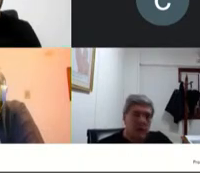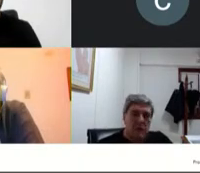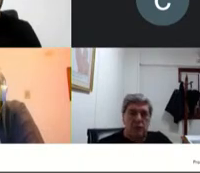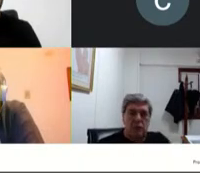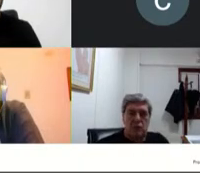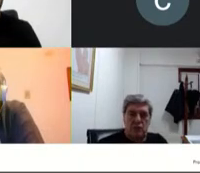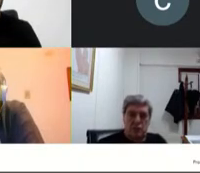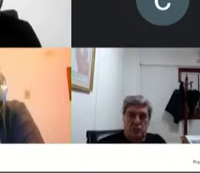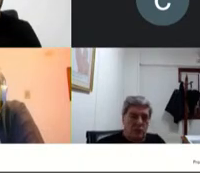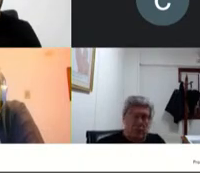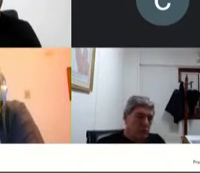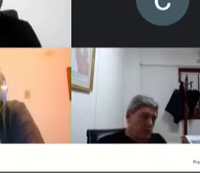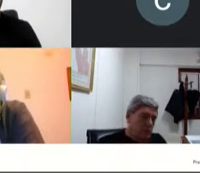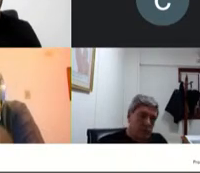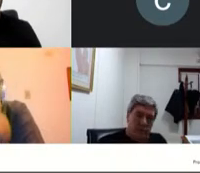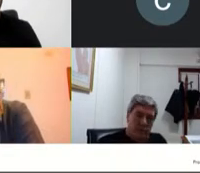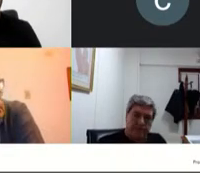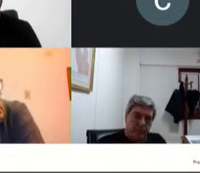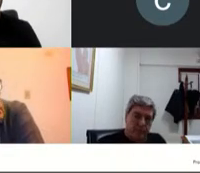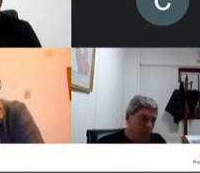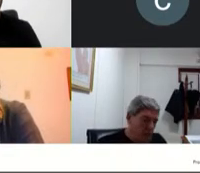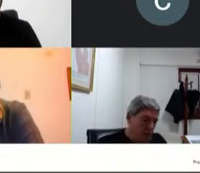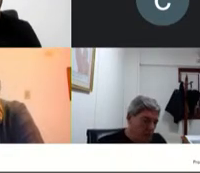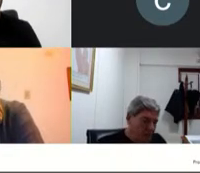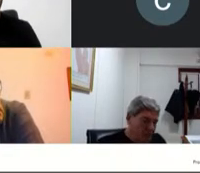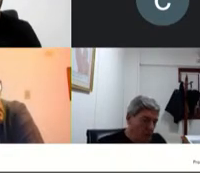Presente. Blanco.